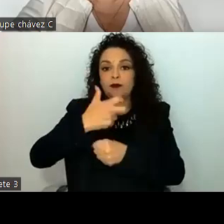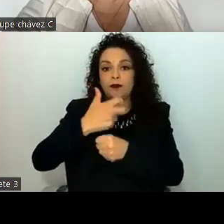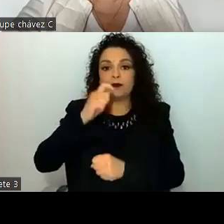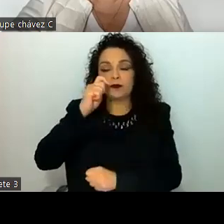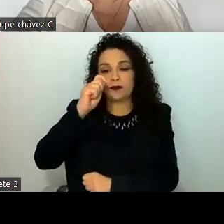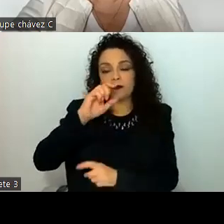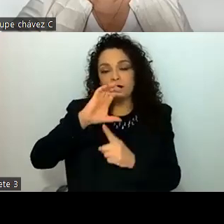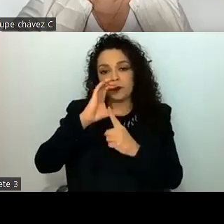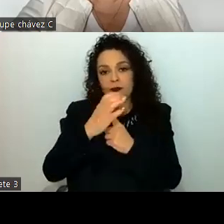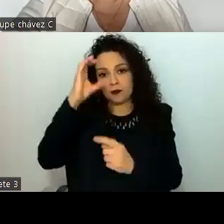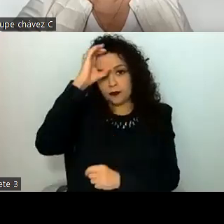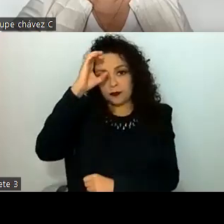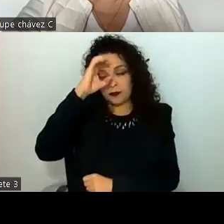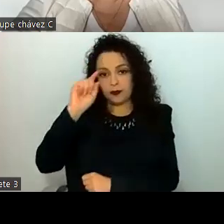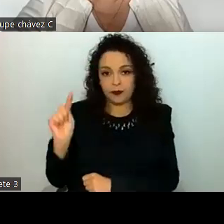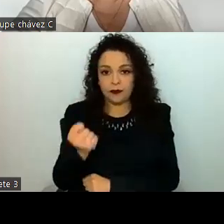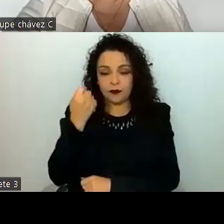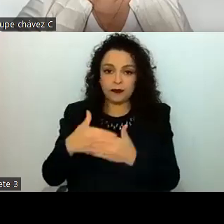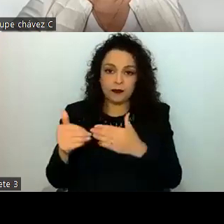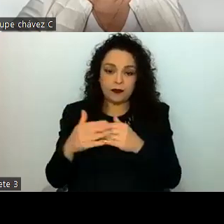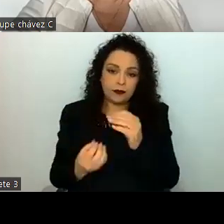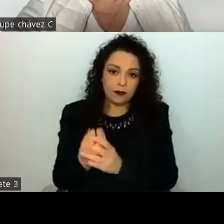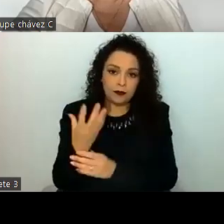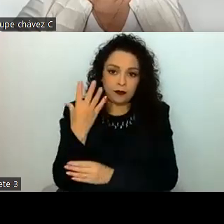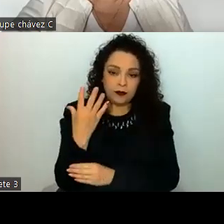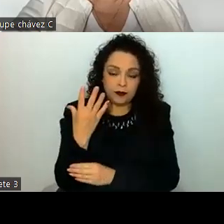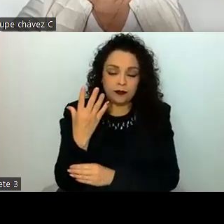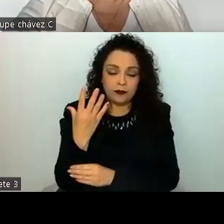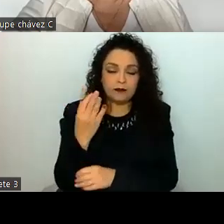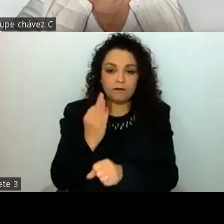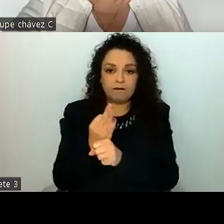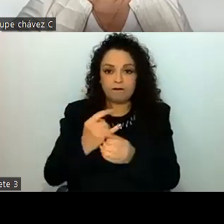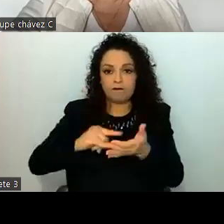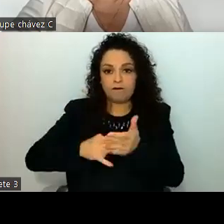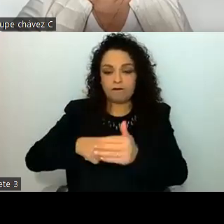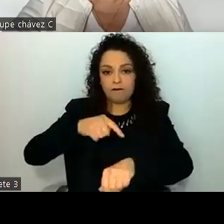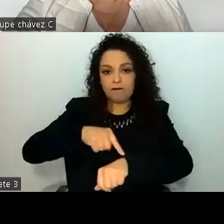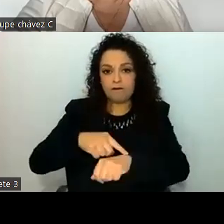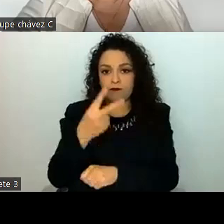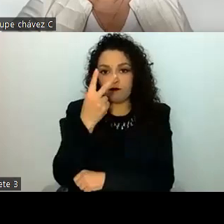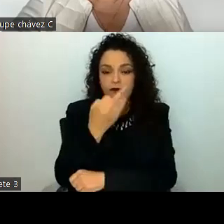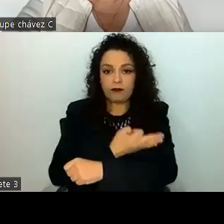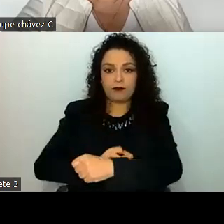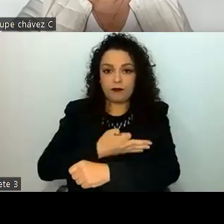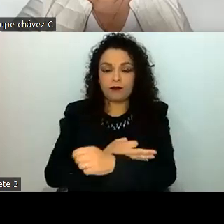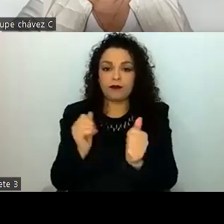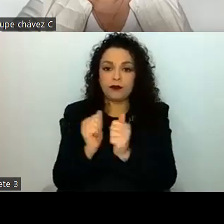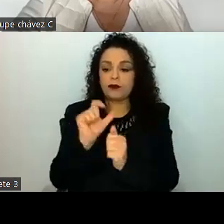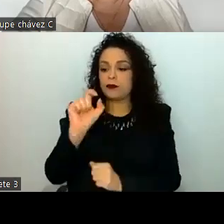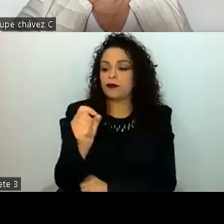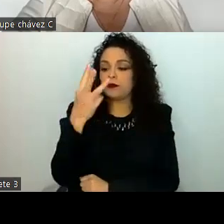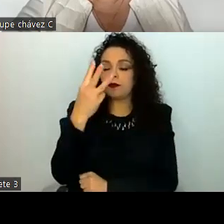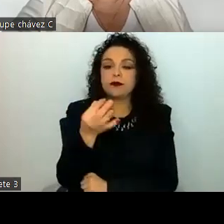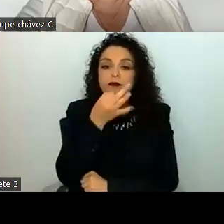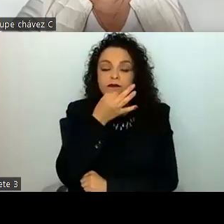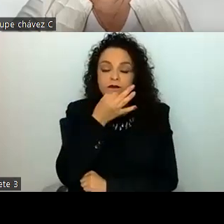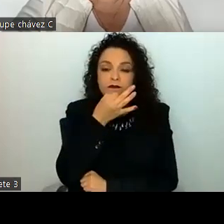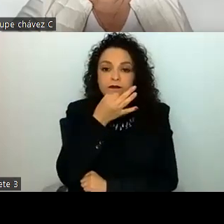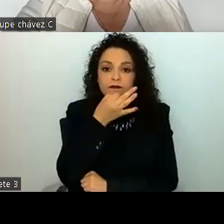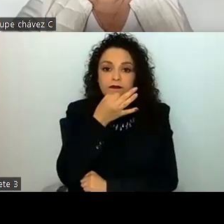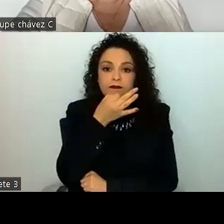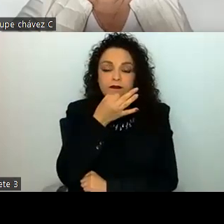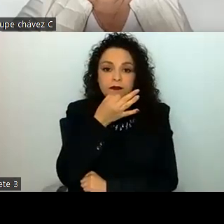Tecnología e Innovación, siendo las 14 horas con 25